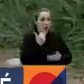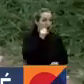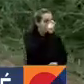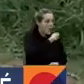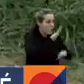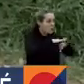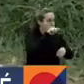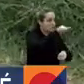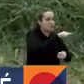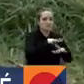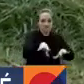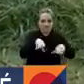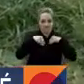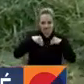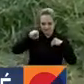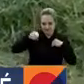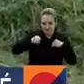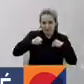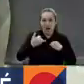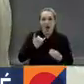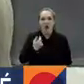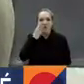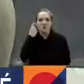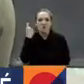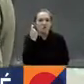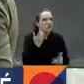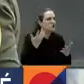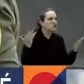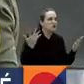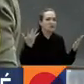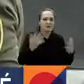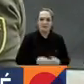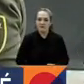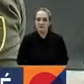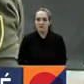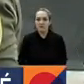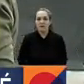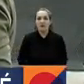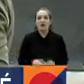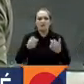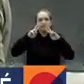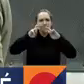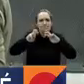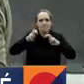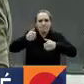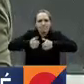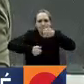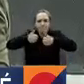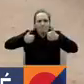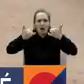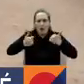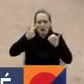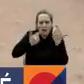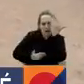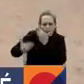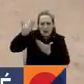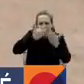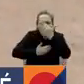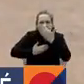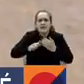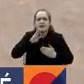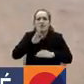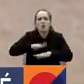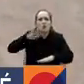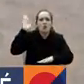las autoridades buscan al asesino. En la investigación de las autoridades tratan de establecer si los